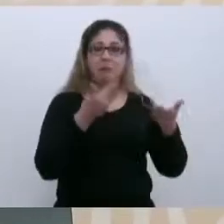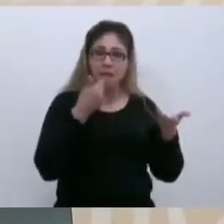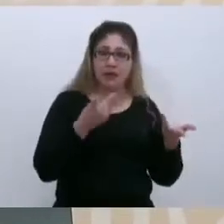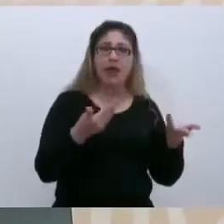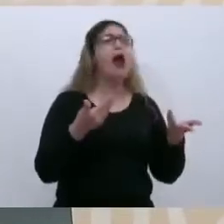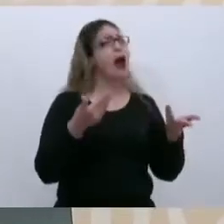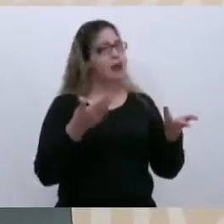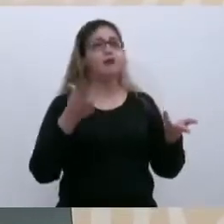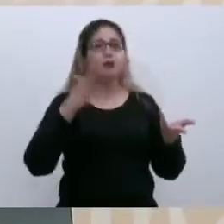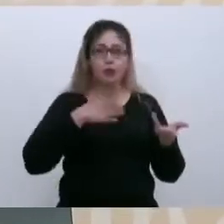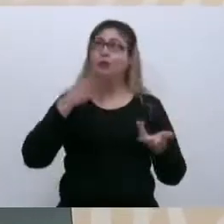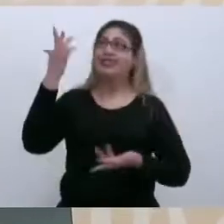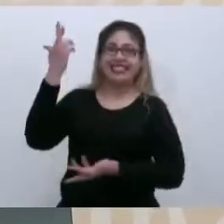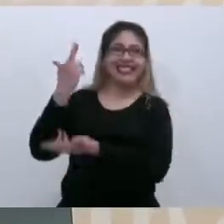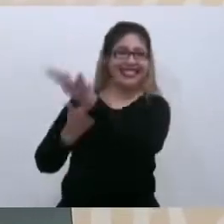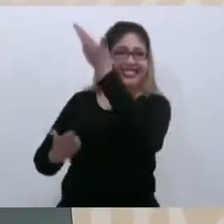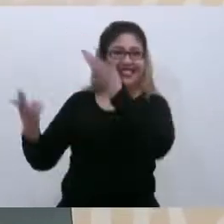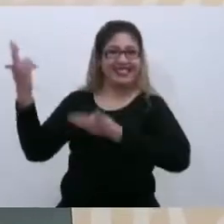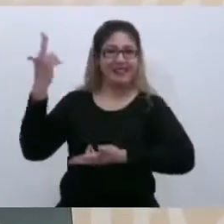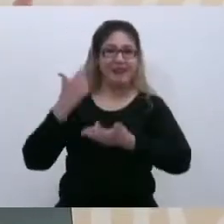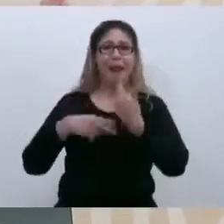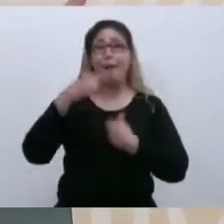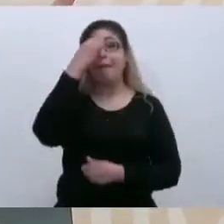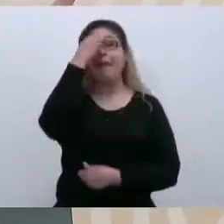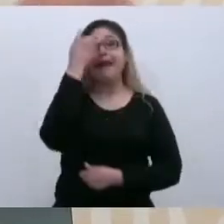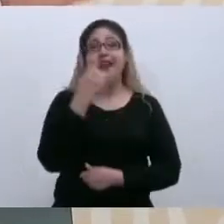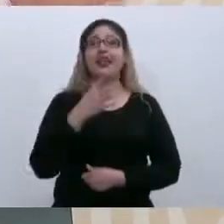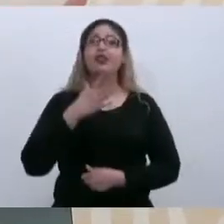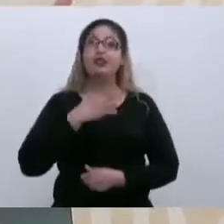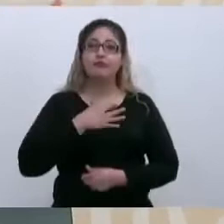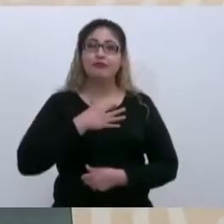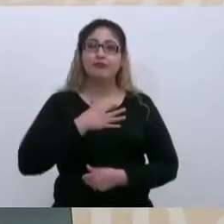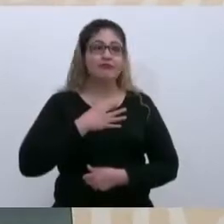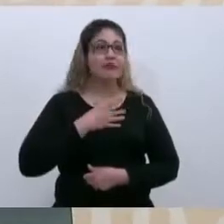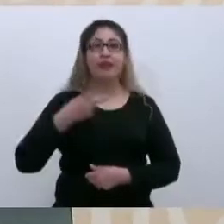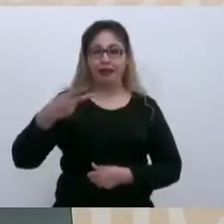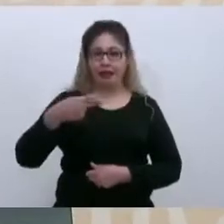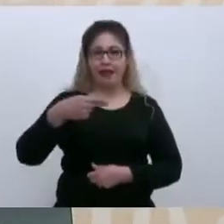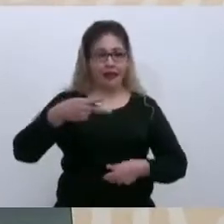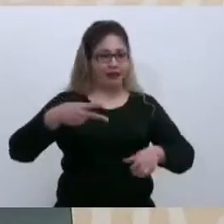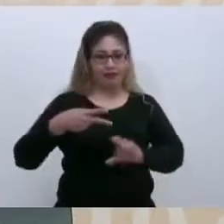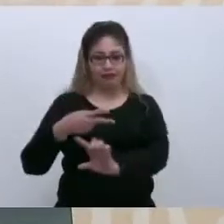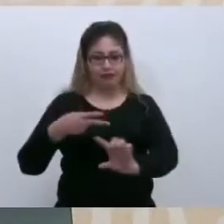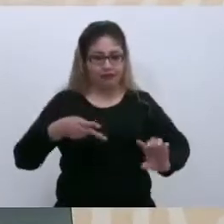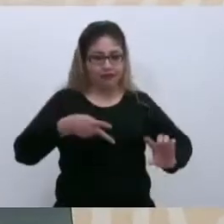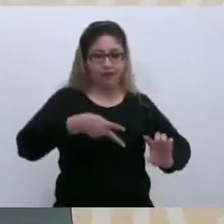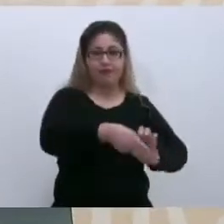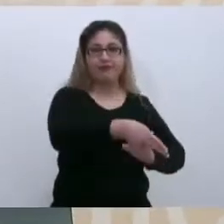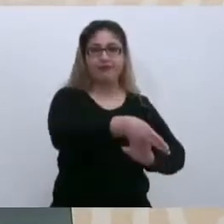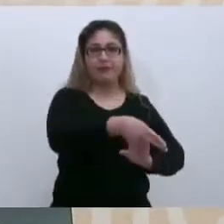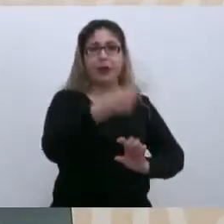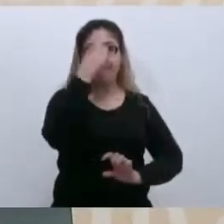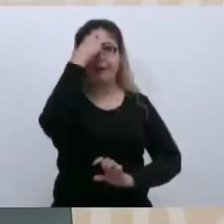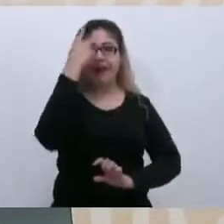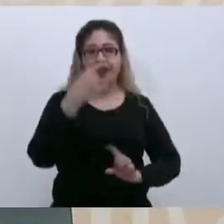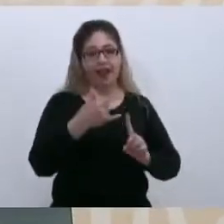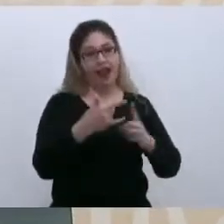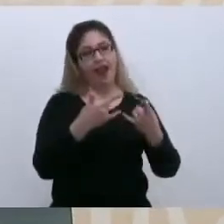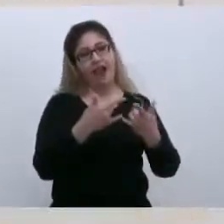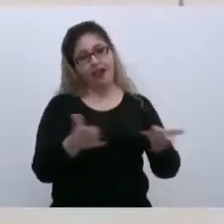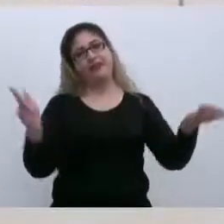inaugurarlo. Entonces, con la participación en compañía del gobernador, lo vamos a